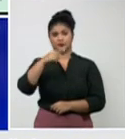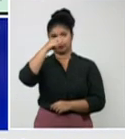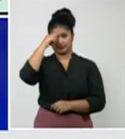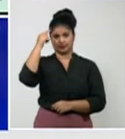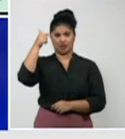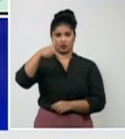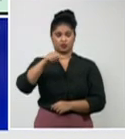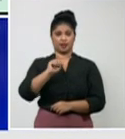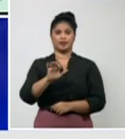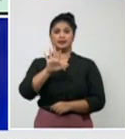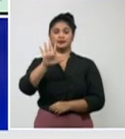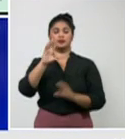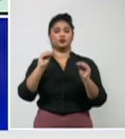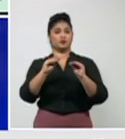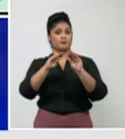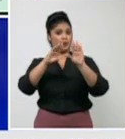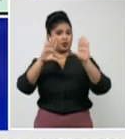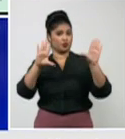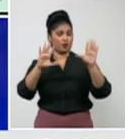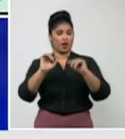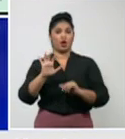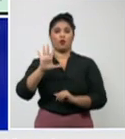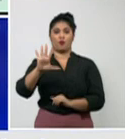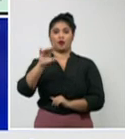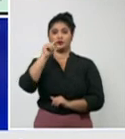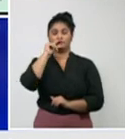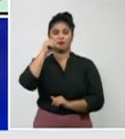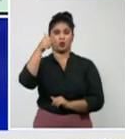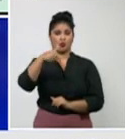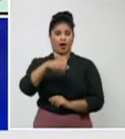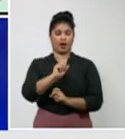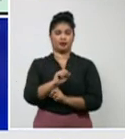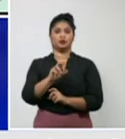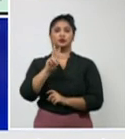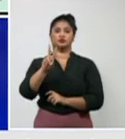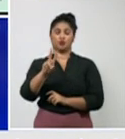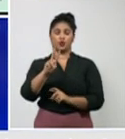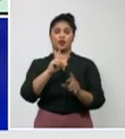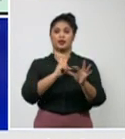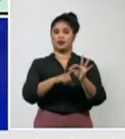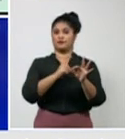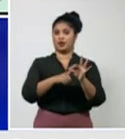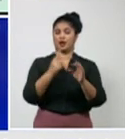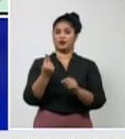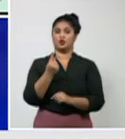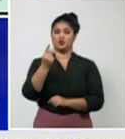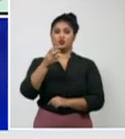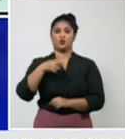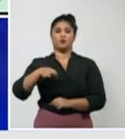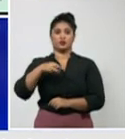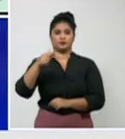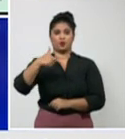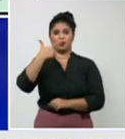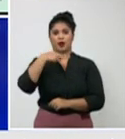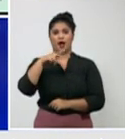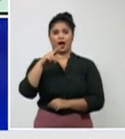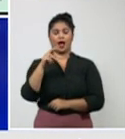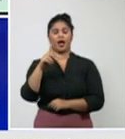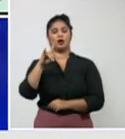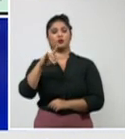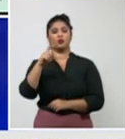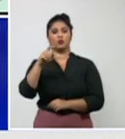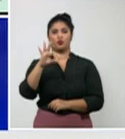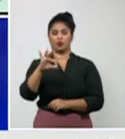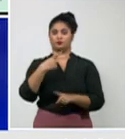Madruga, 4 de Bajucal, 2 de Quibicán y 1 del municipio Jaruco. En Matanzas se